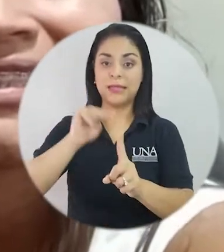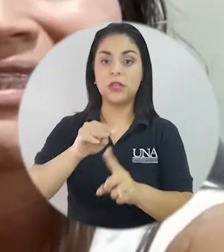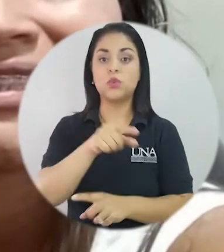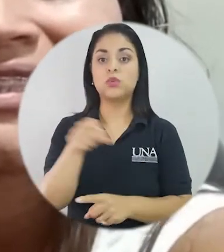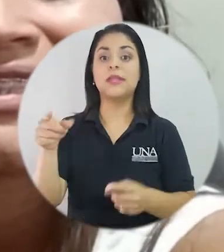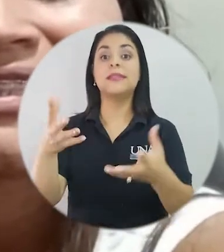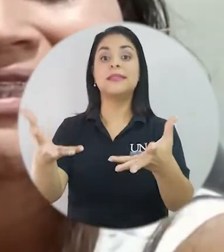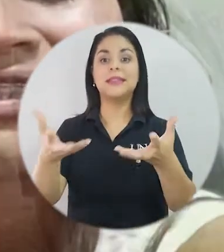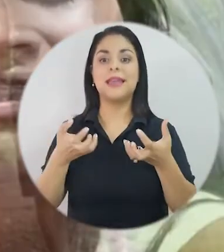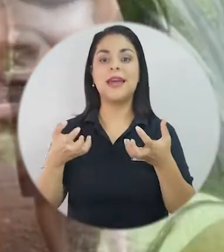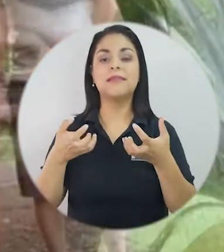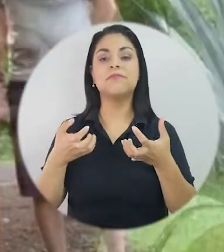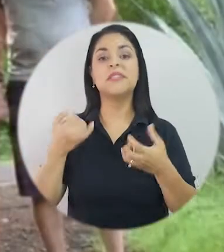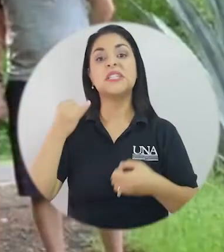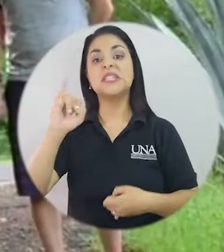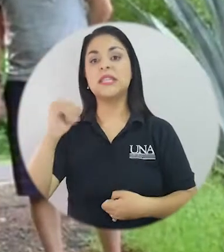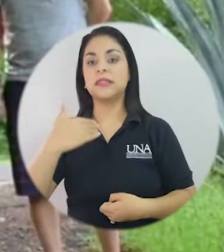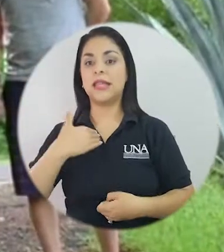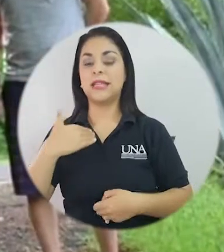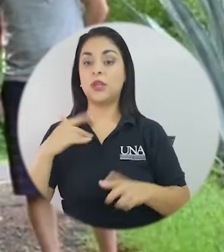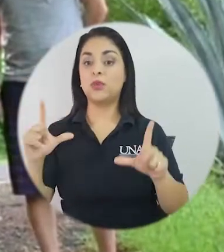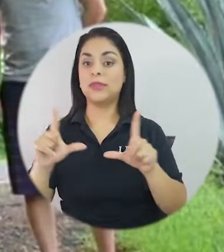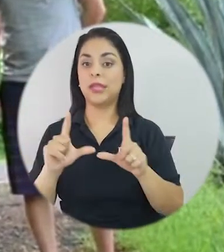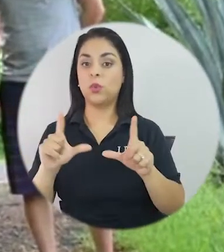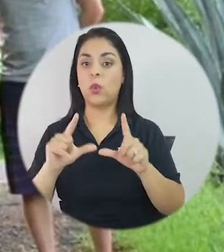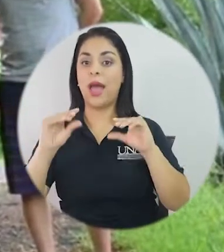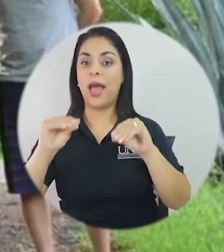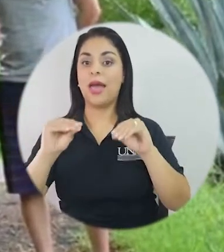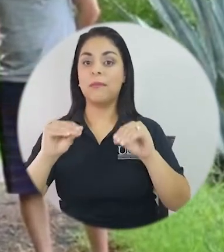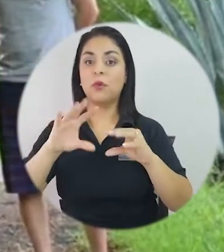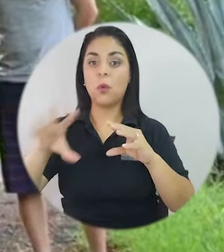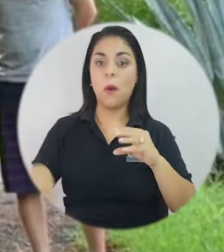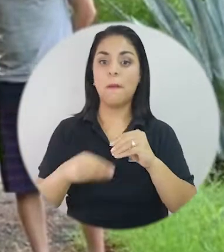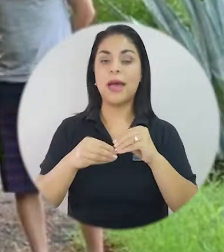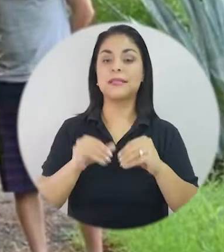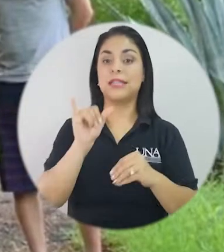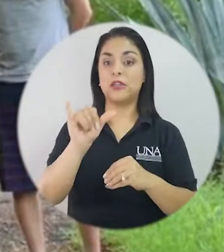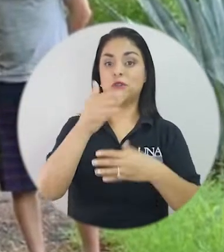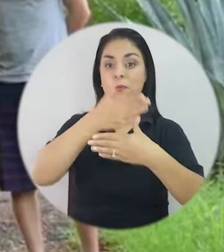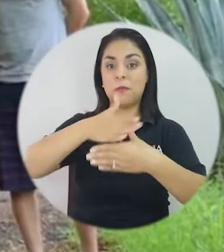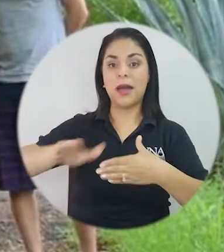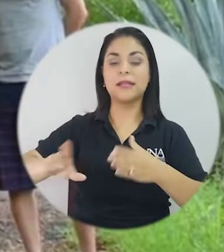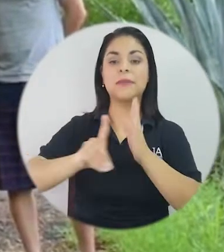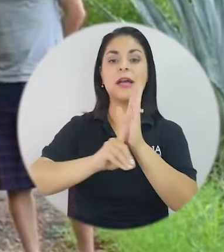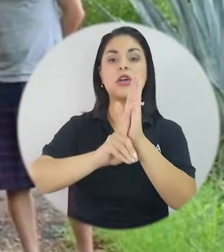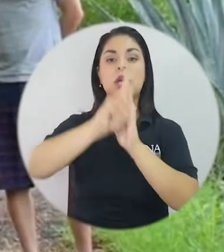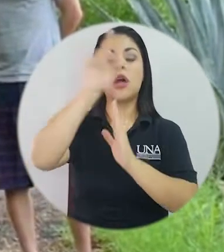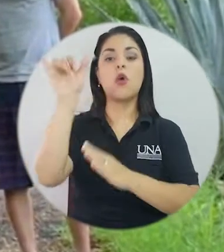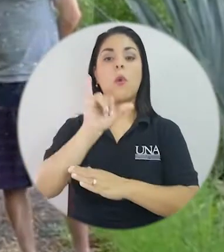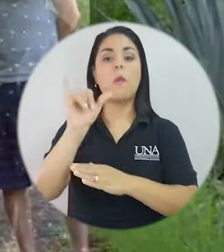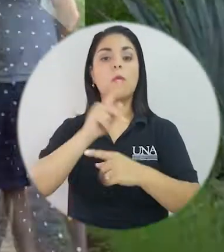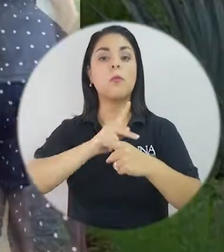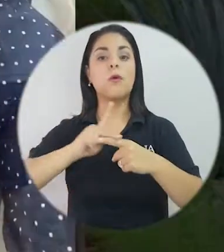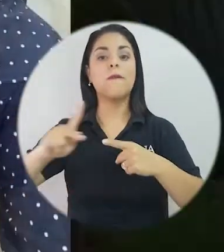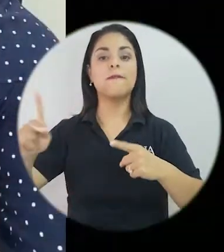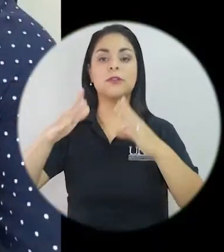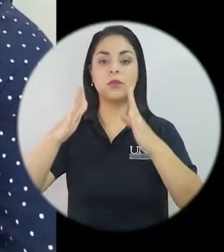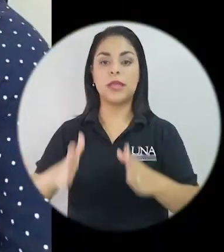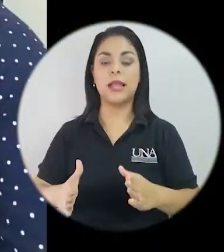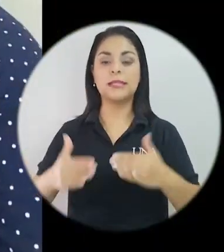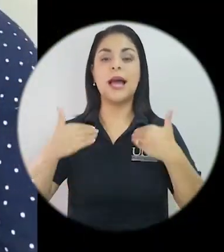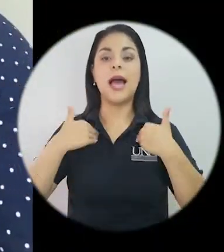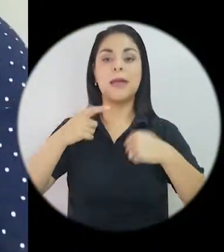y metas de lo que quieren, es decir, si tener un título académico más es parte para desarrollarnos, ¿verdad?